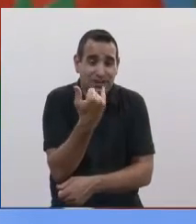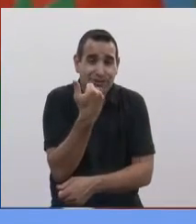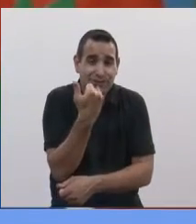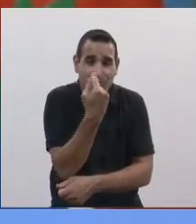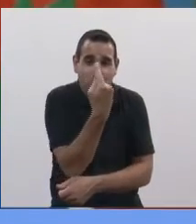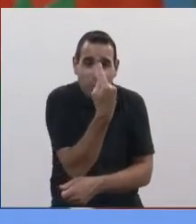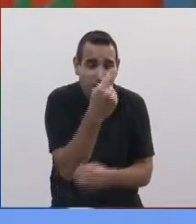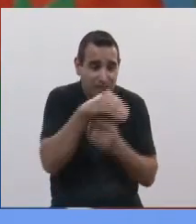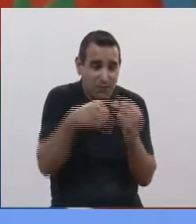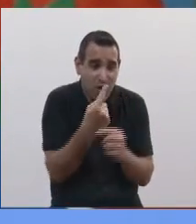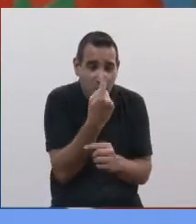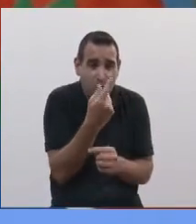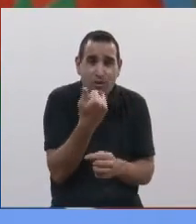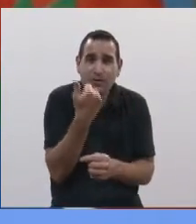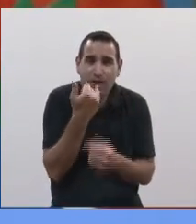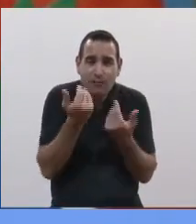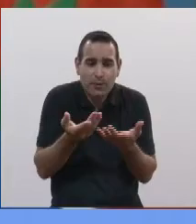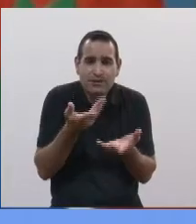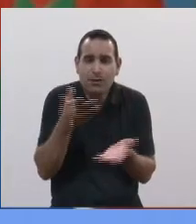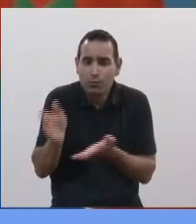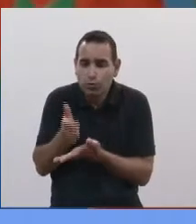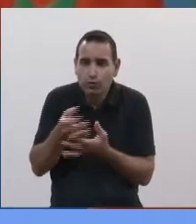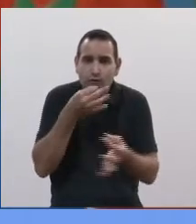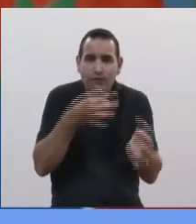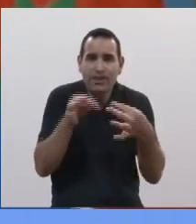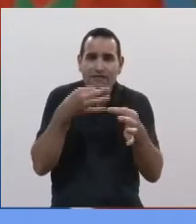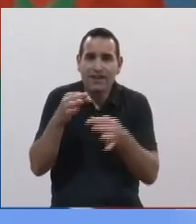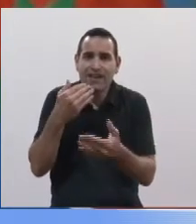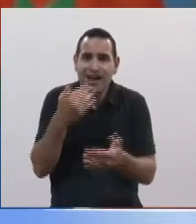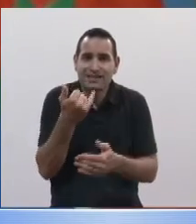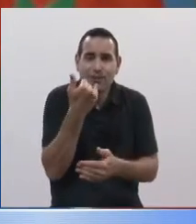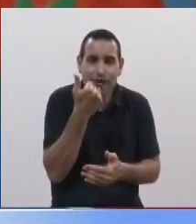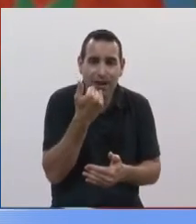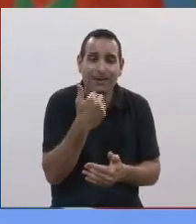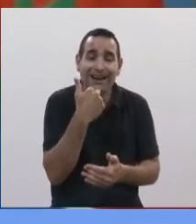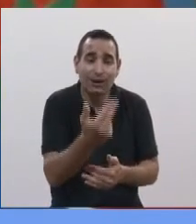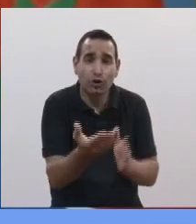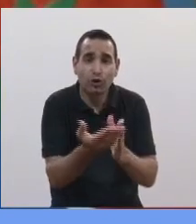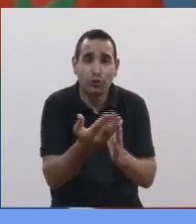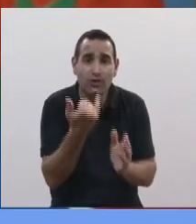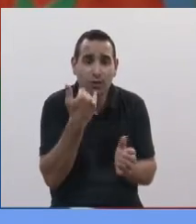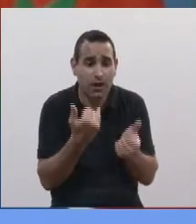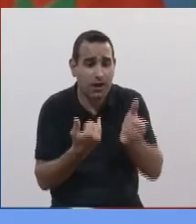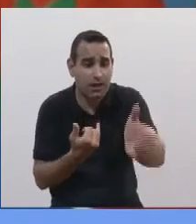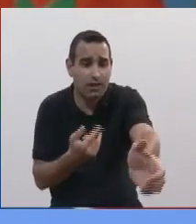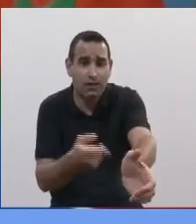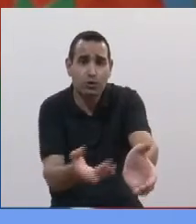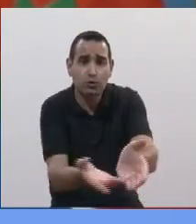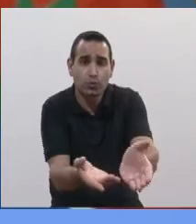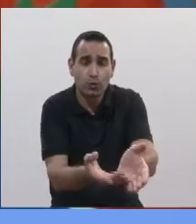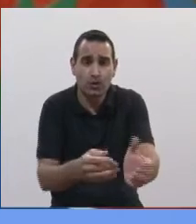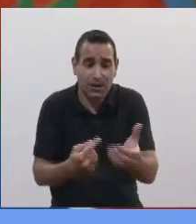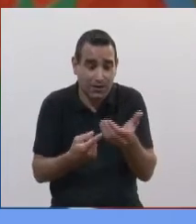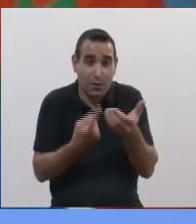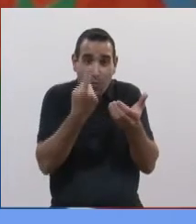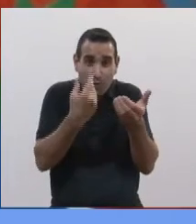dispositivo para vender lo que producen, para que sus hijos estudien, para generar